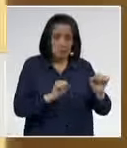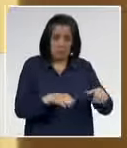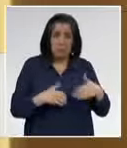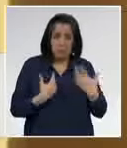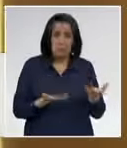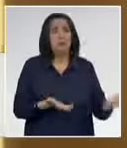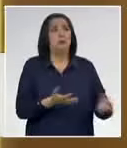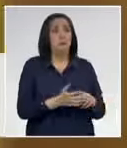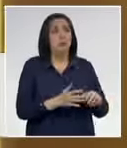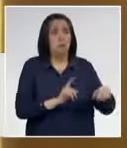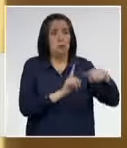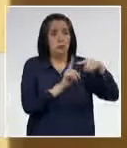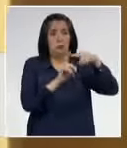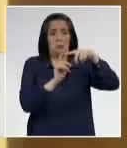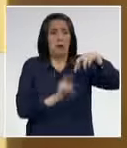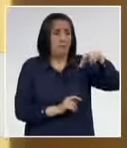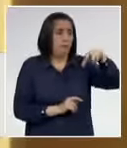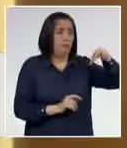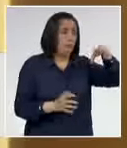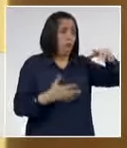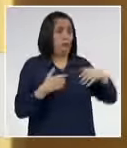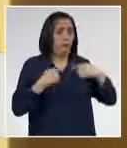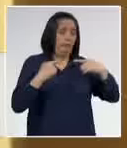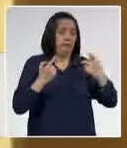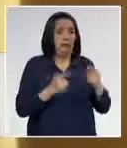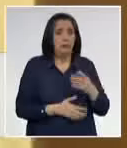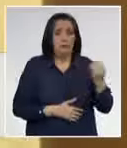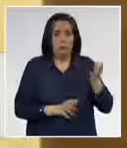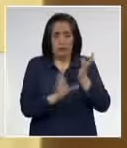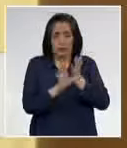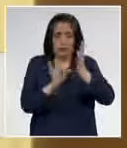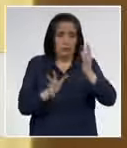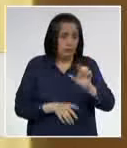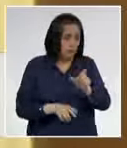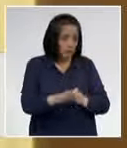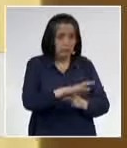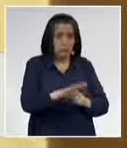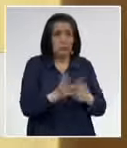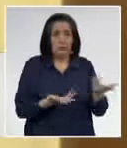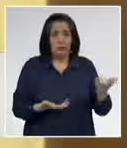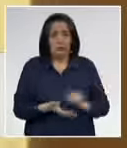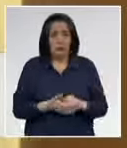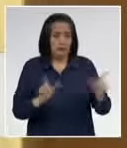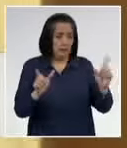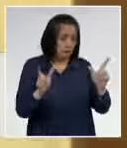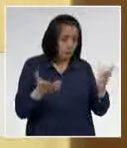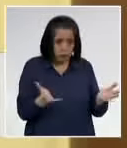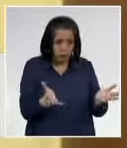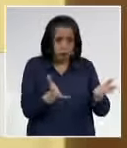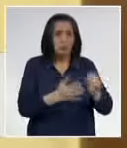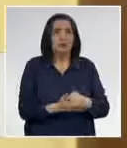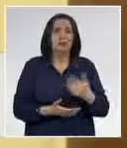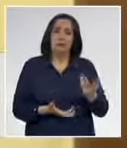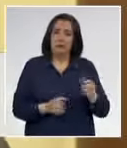ganar puntos populares, porque la psicología popular la mueven los medios de televisión. Y entonces